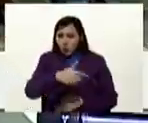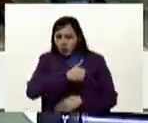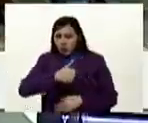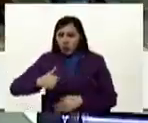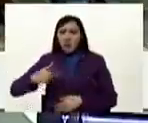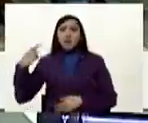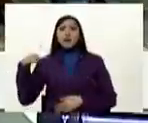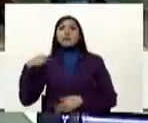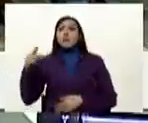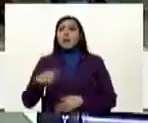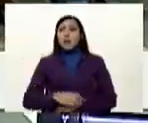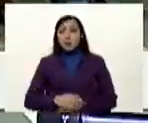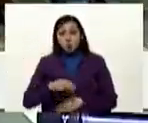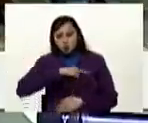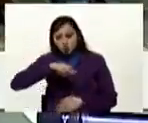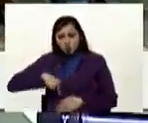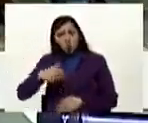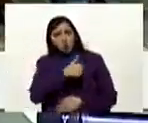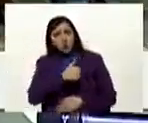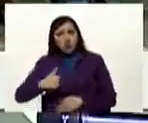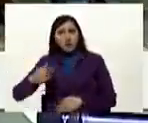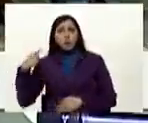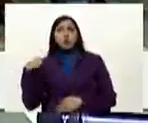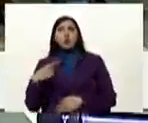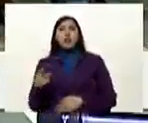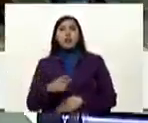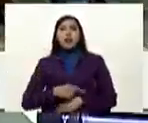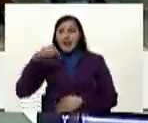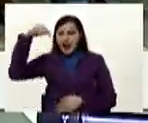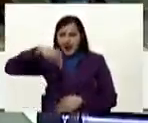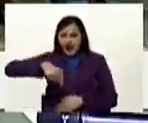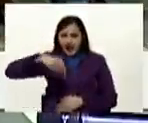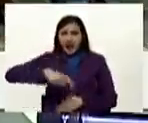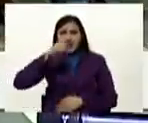tener, como queremos tener este año,